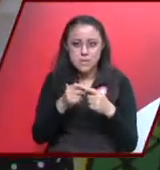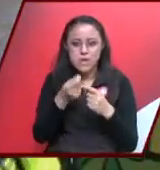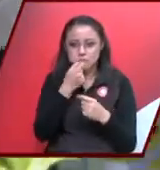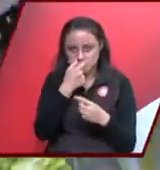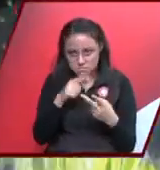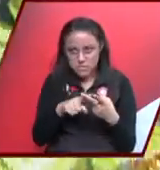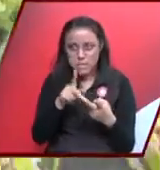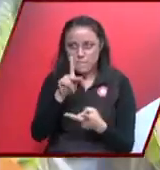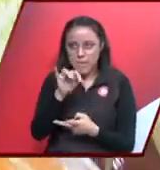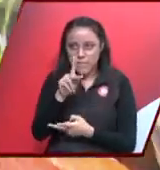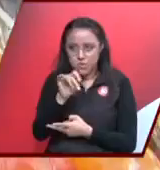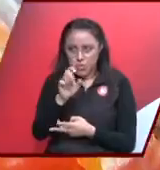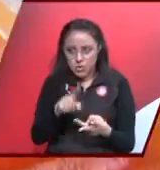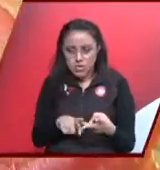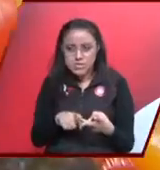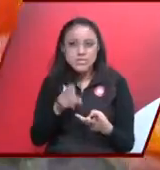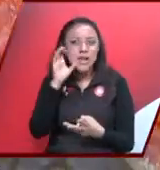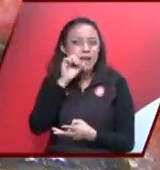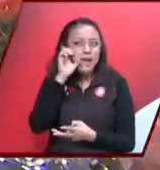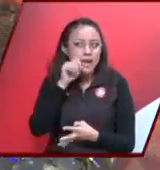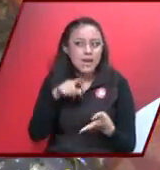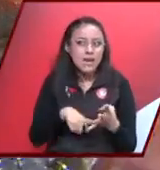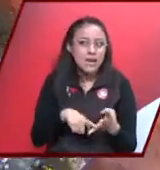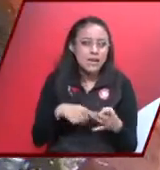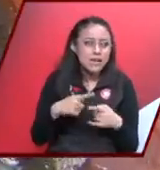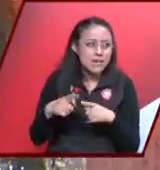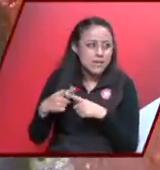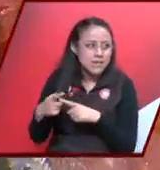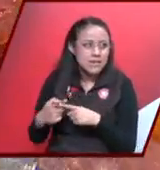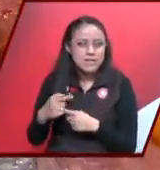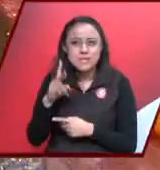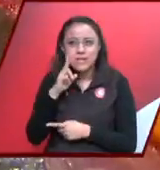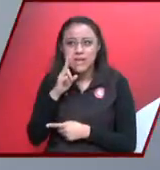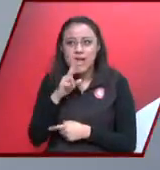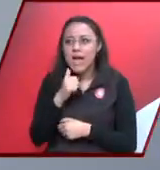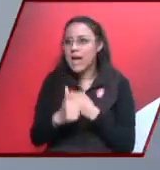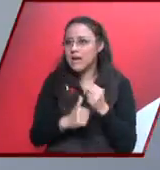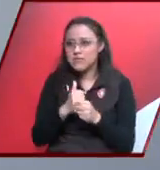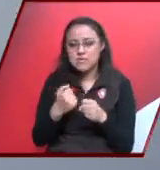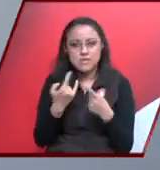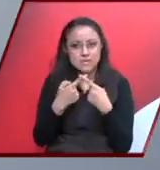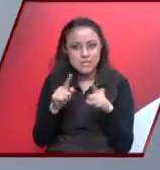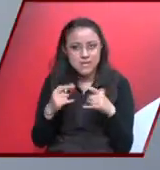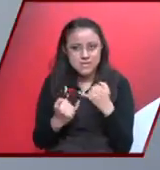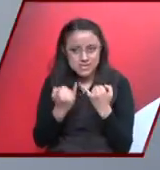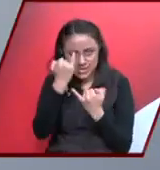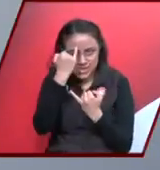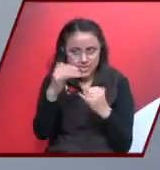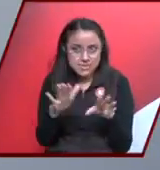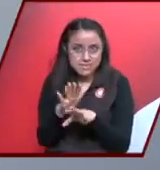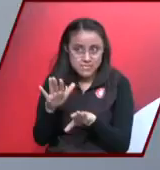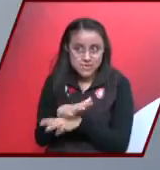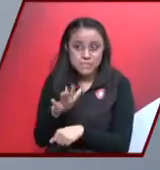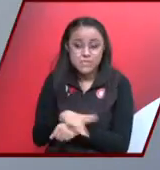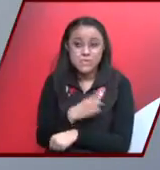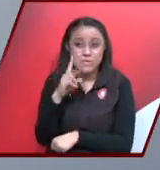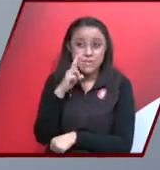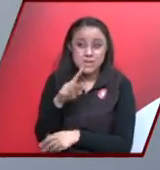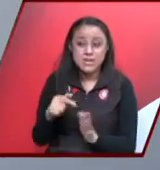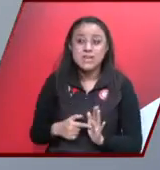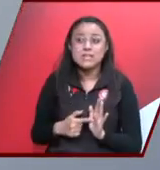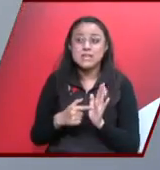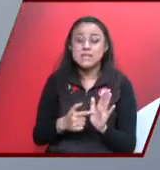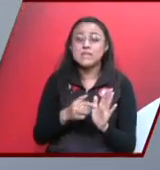tradicionales pepitorias, la naranja, el acitrón, pero también cada año innovamos con los dulces exóticos, porque también tenemos la variedad